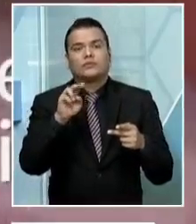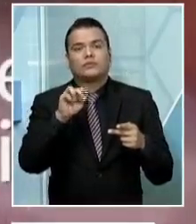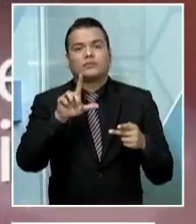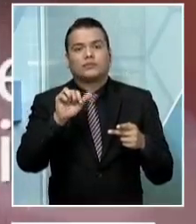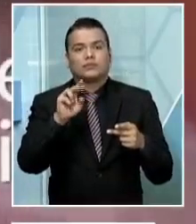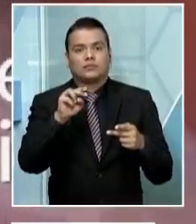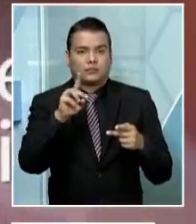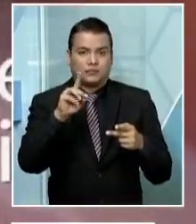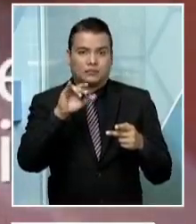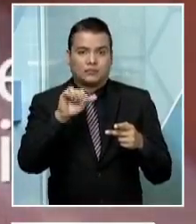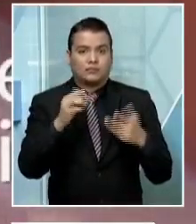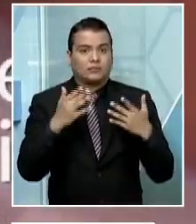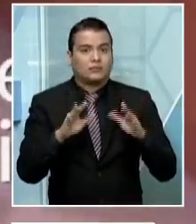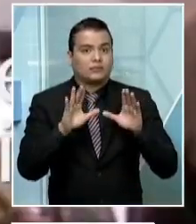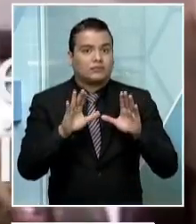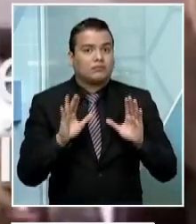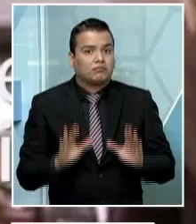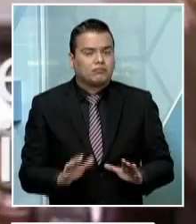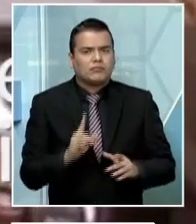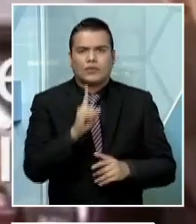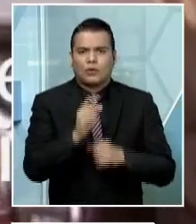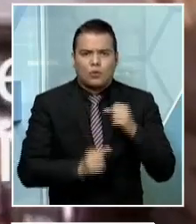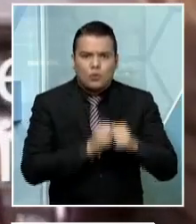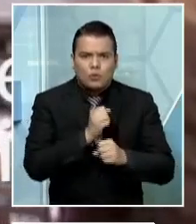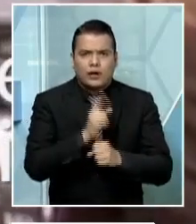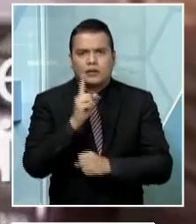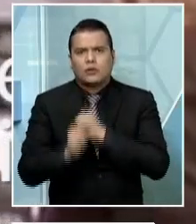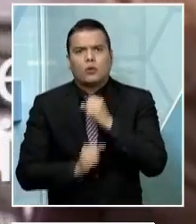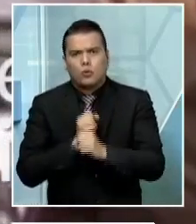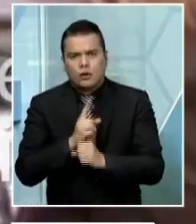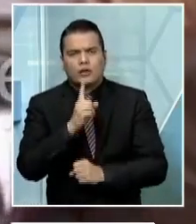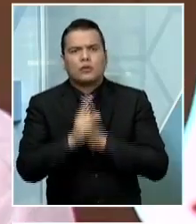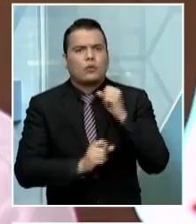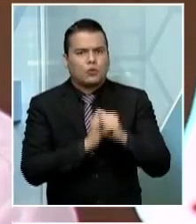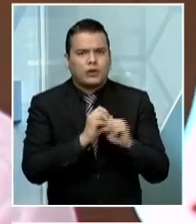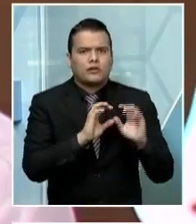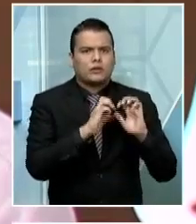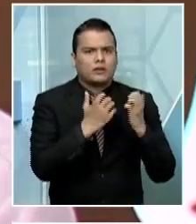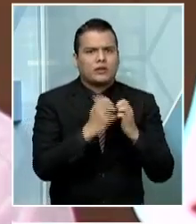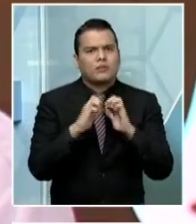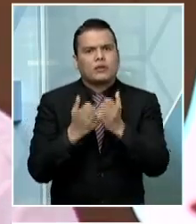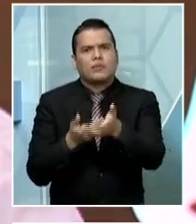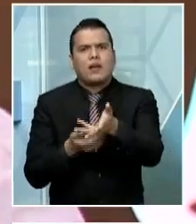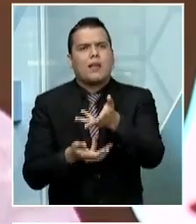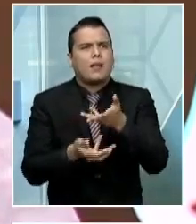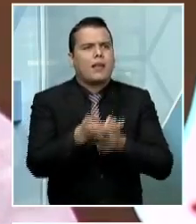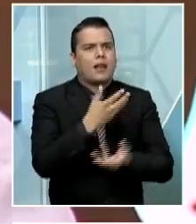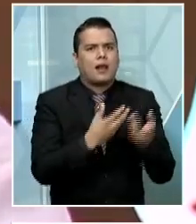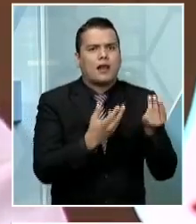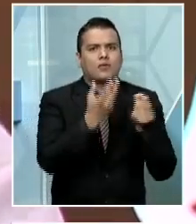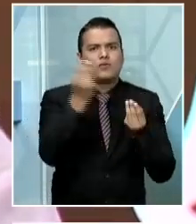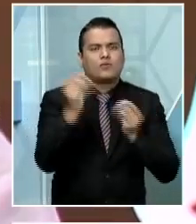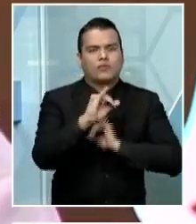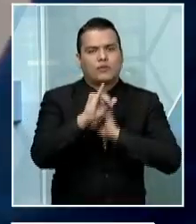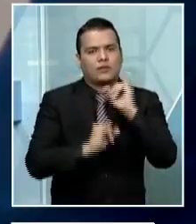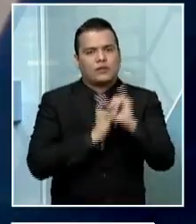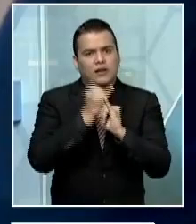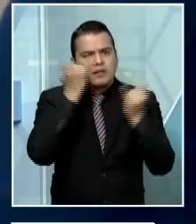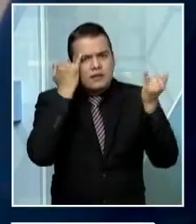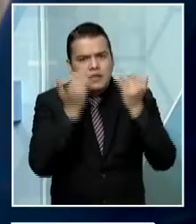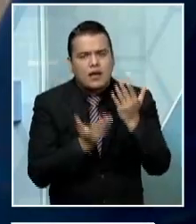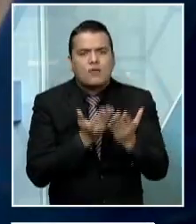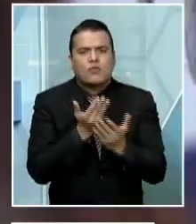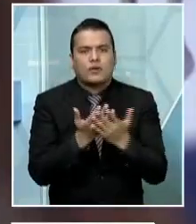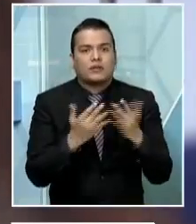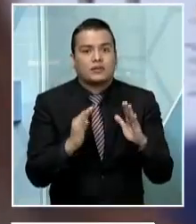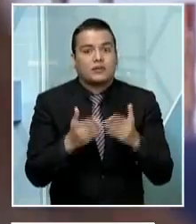12 procesos y tenemos equipos anualmente trabajando en cada una de estas redes internacionales generando nuevas ideas. Hoy